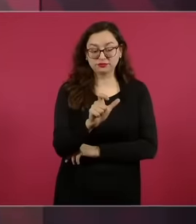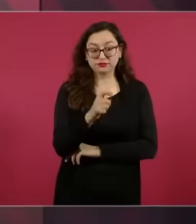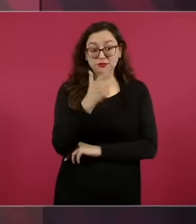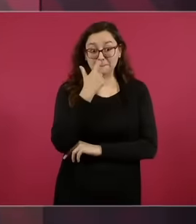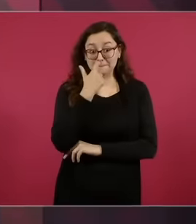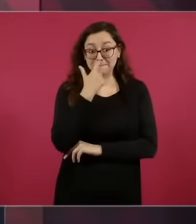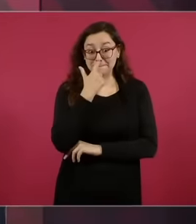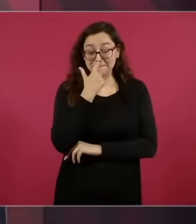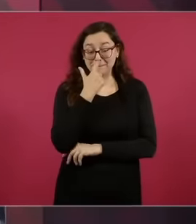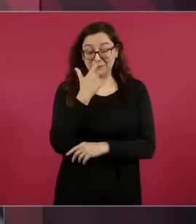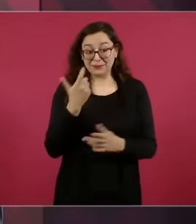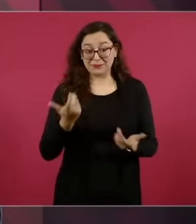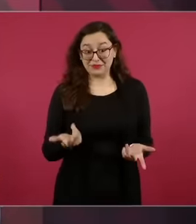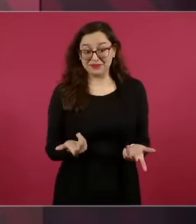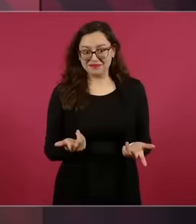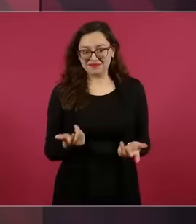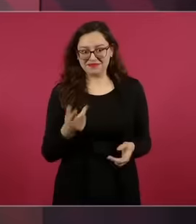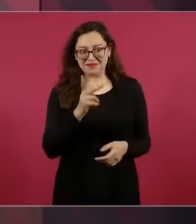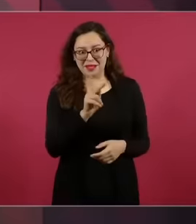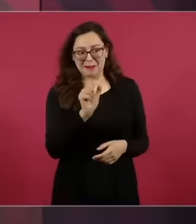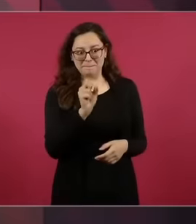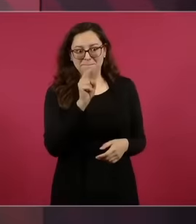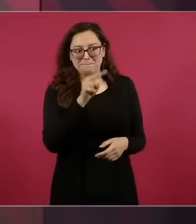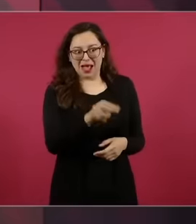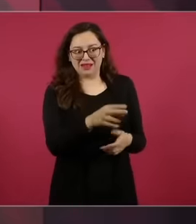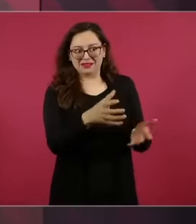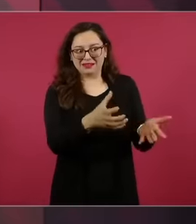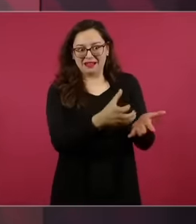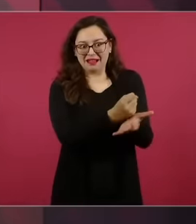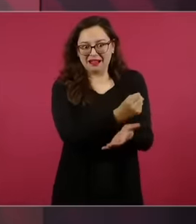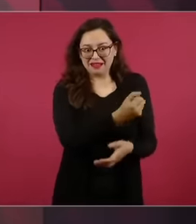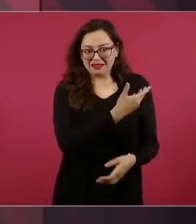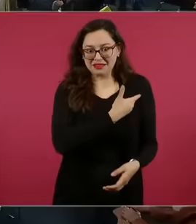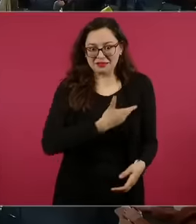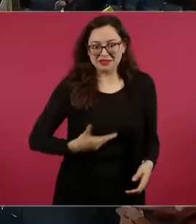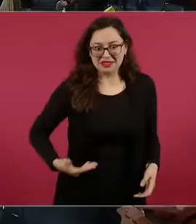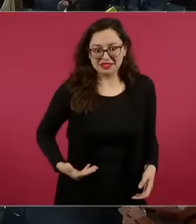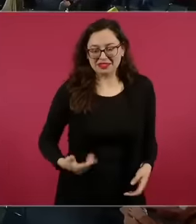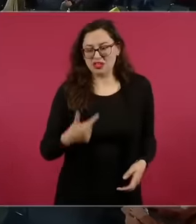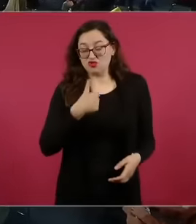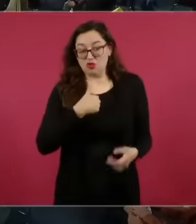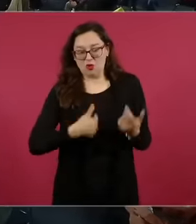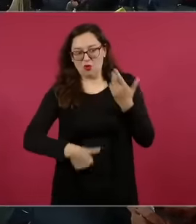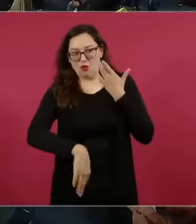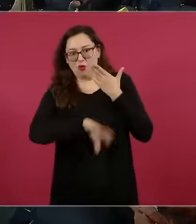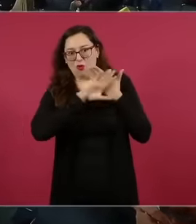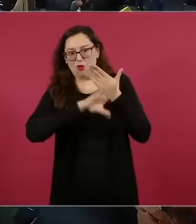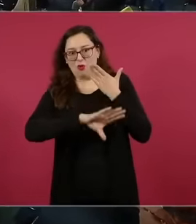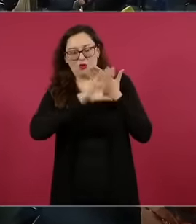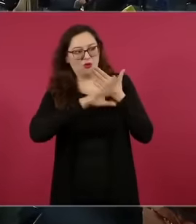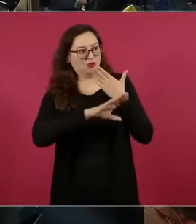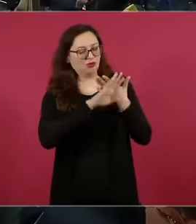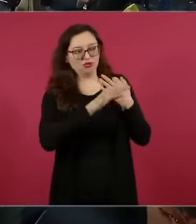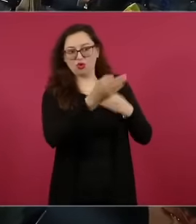y tenía yo en contra, pues como siempre, ¿no?, los medios,